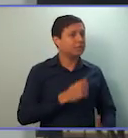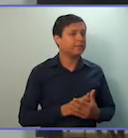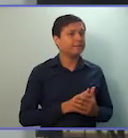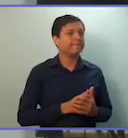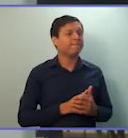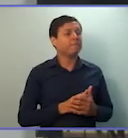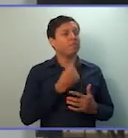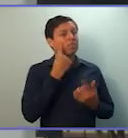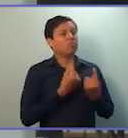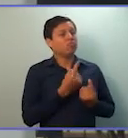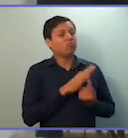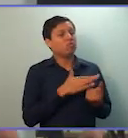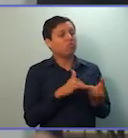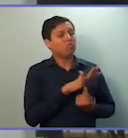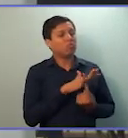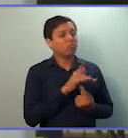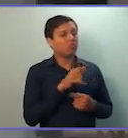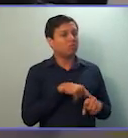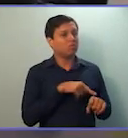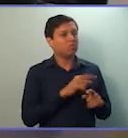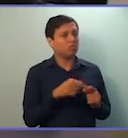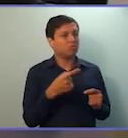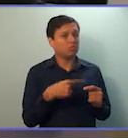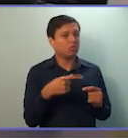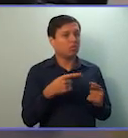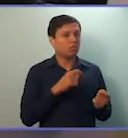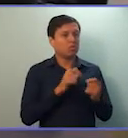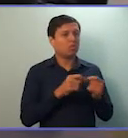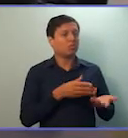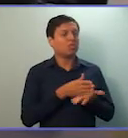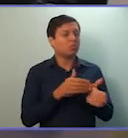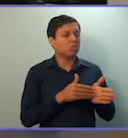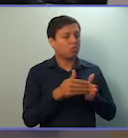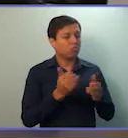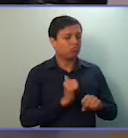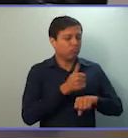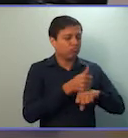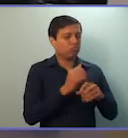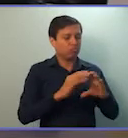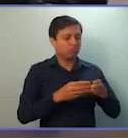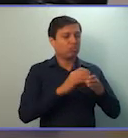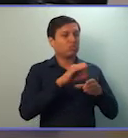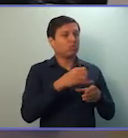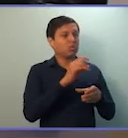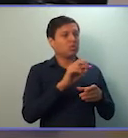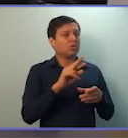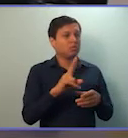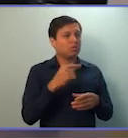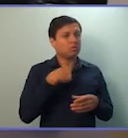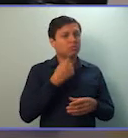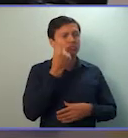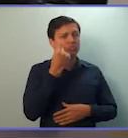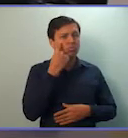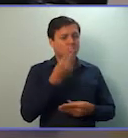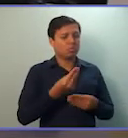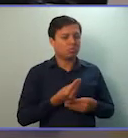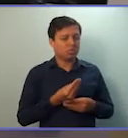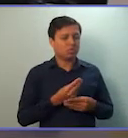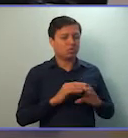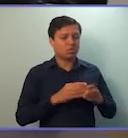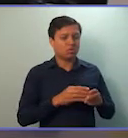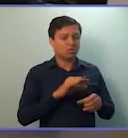situación en el momento ya instalarse verdad en las juntas receptoras de voto entiendo recibe en el paquete electoral